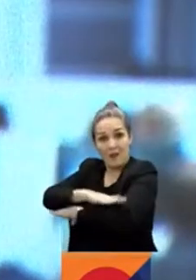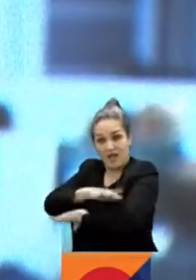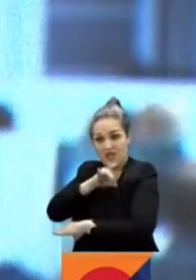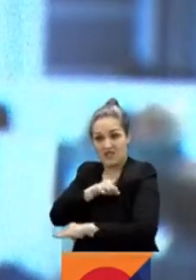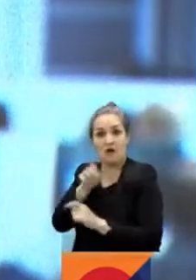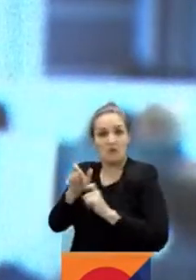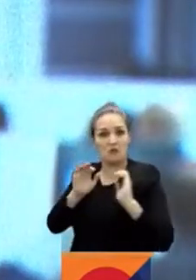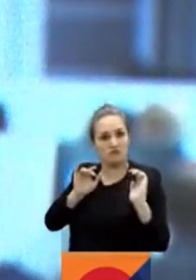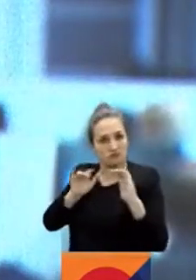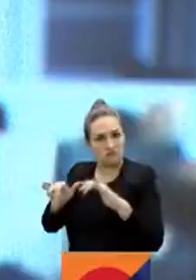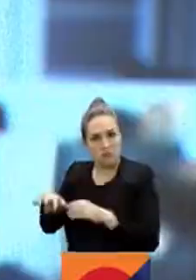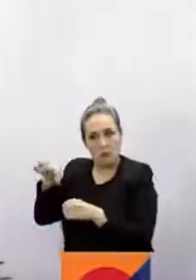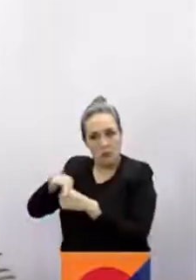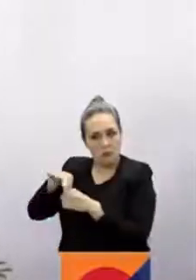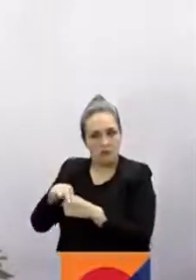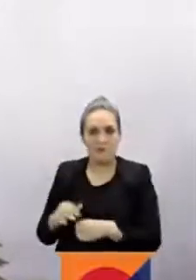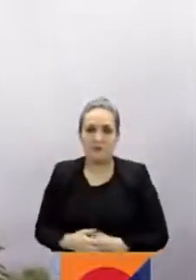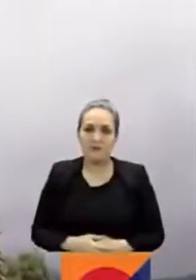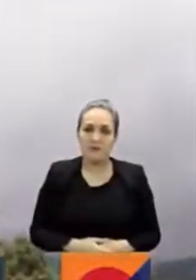votar.